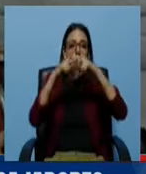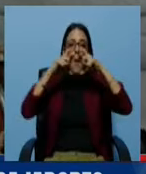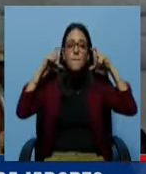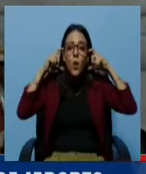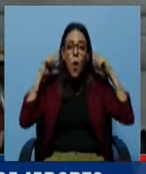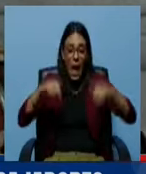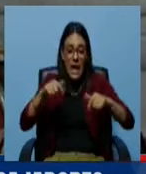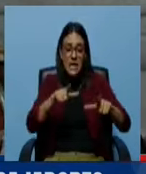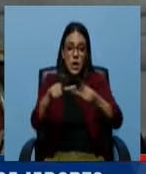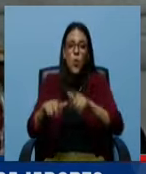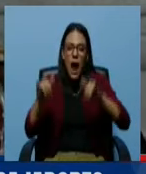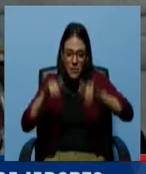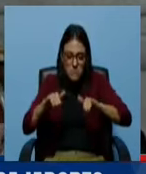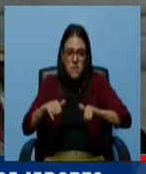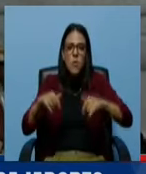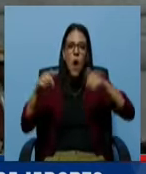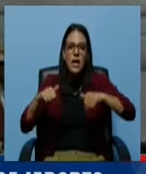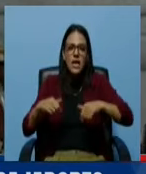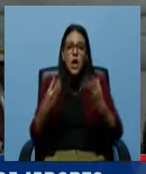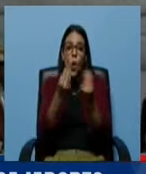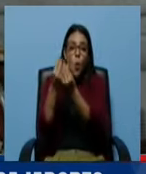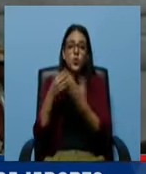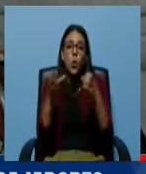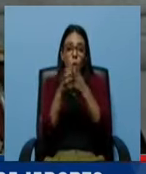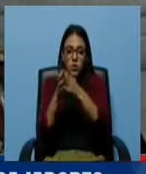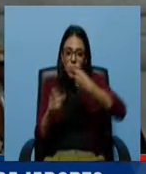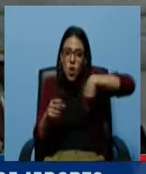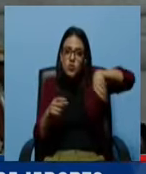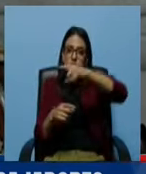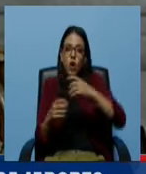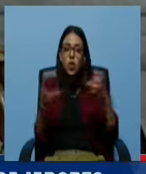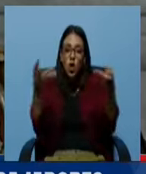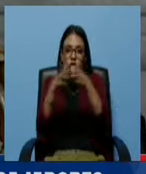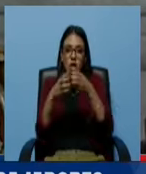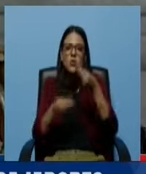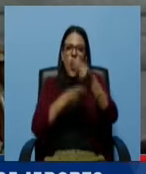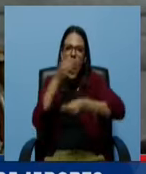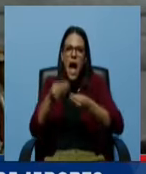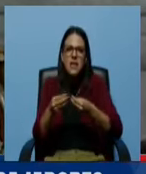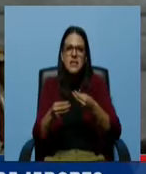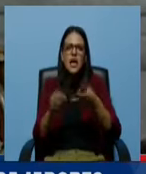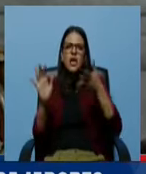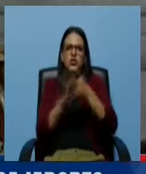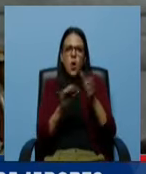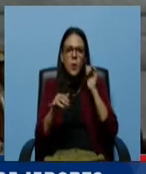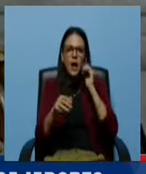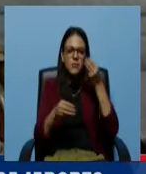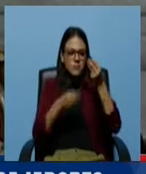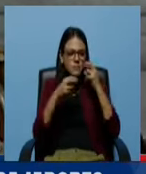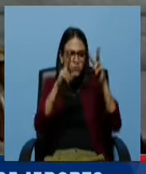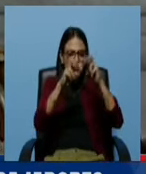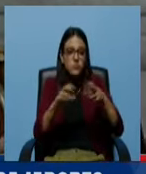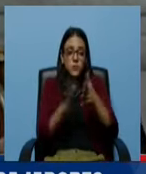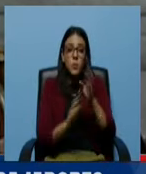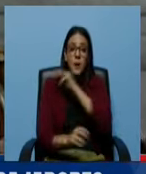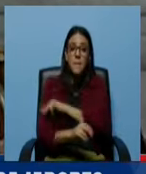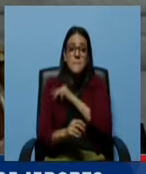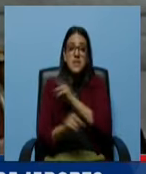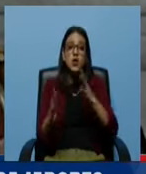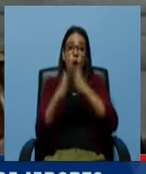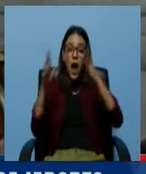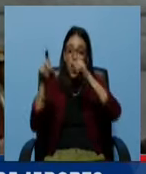mismo, yo junto al equipo con Castro Soteldo y el equipo de compañeros le hicimos una reingeniería a la gran misión